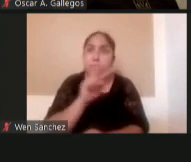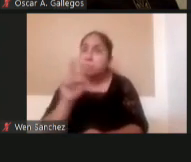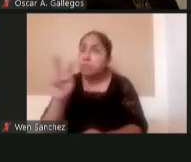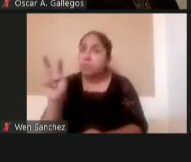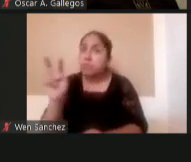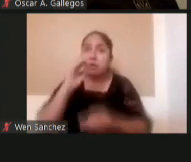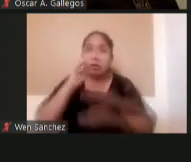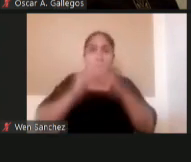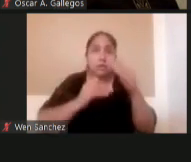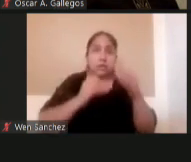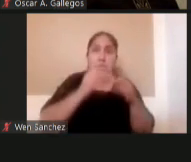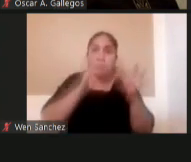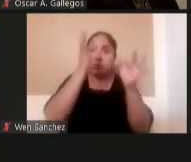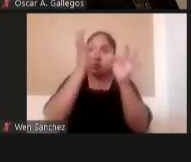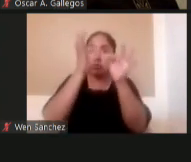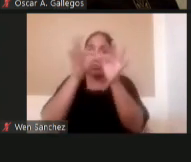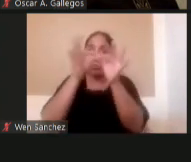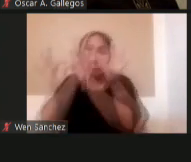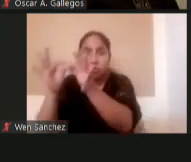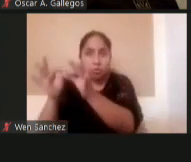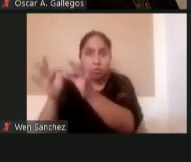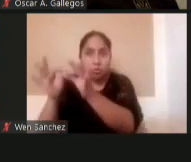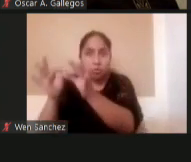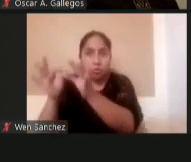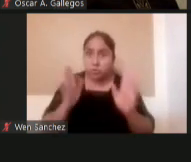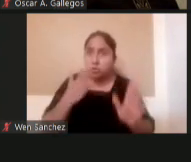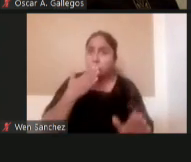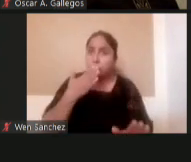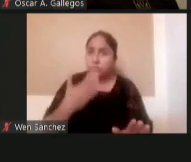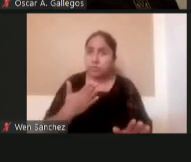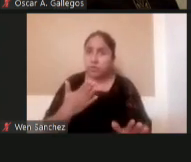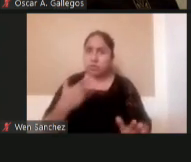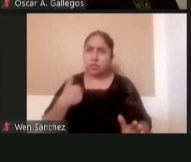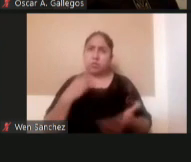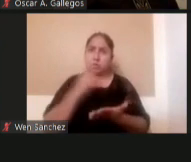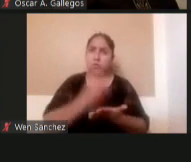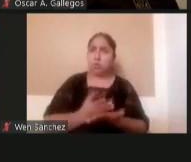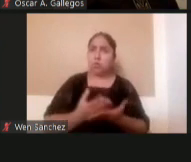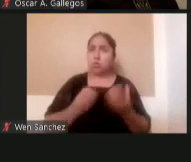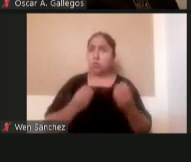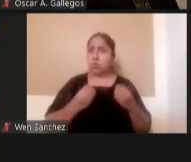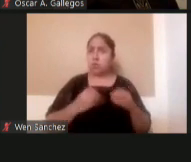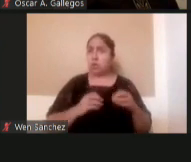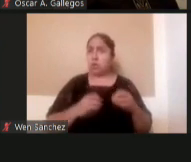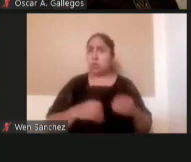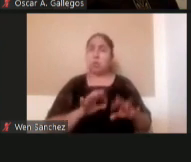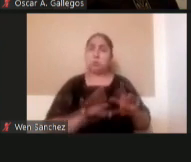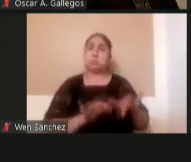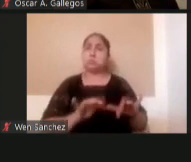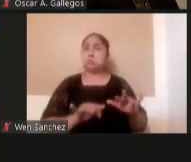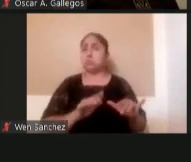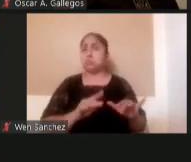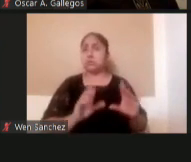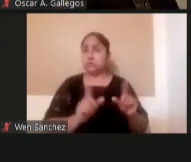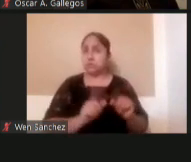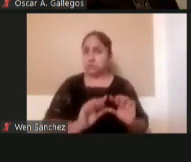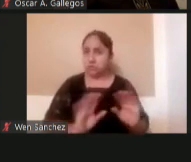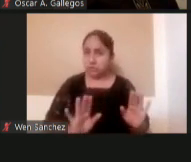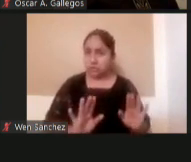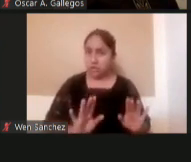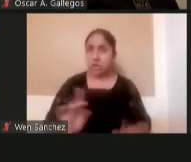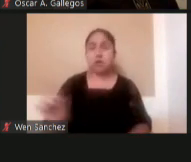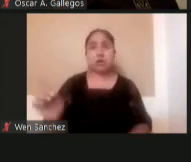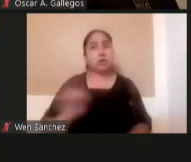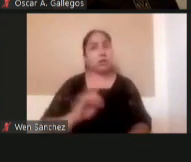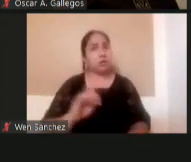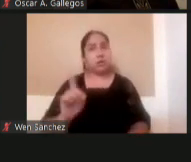de gasolina para ir en nuestros vehículos y no necesariamente siempre utilizar el camión que